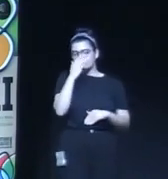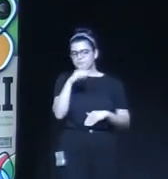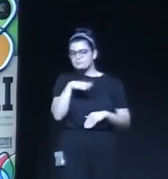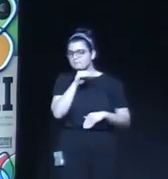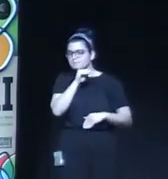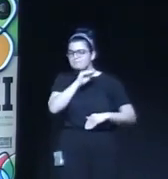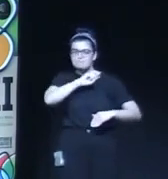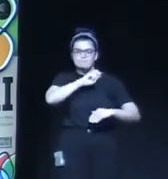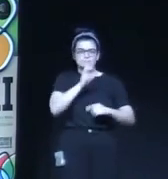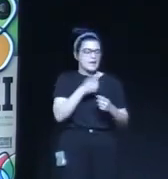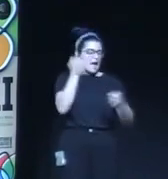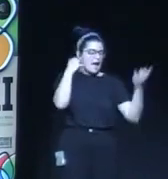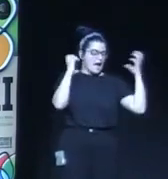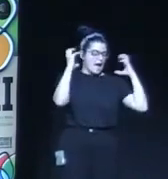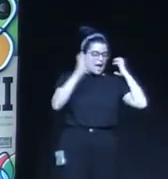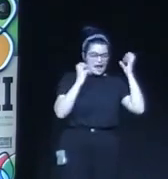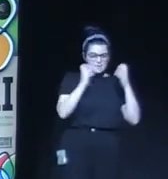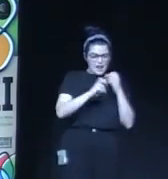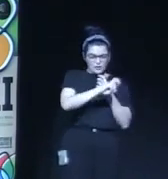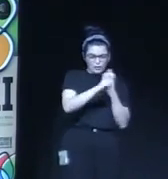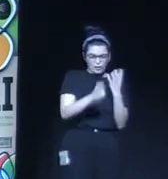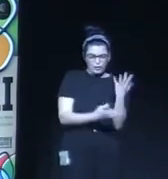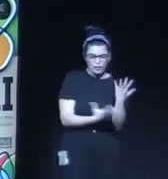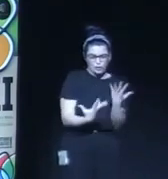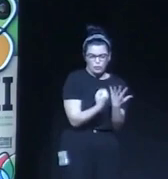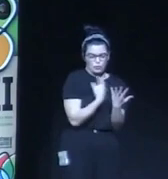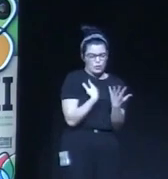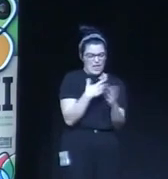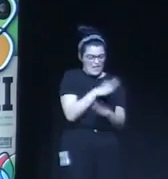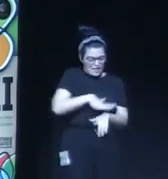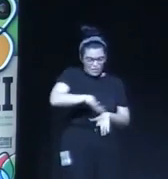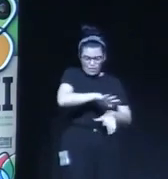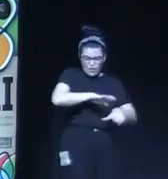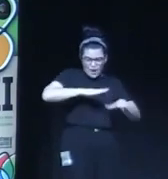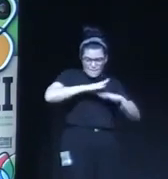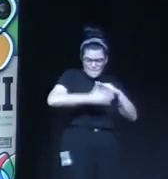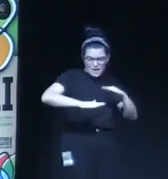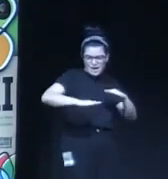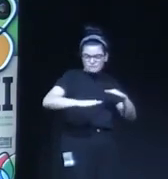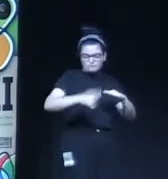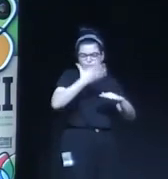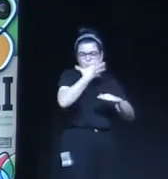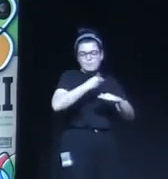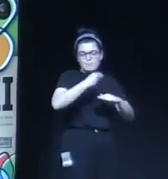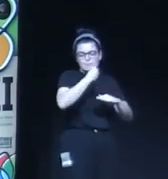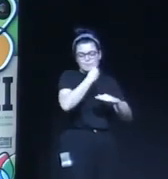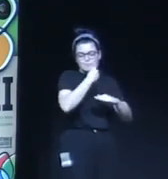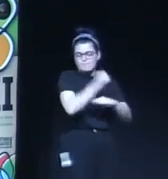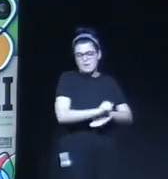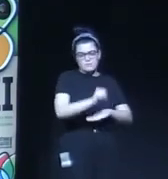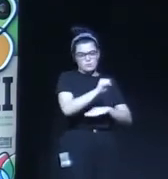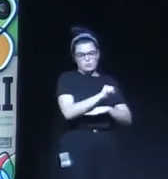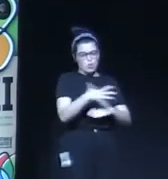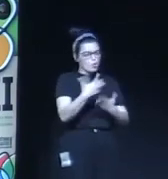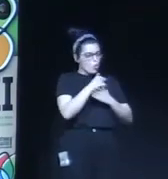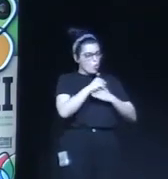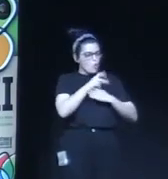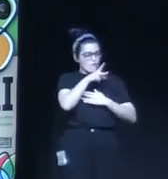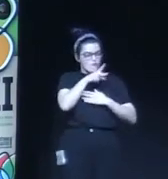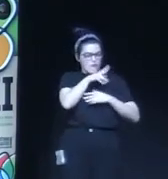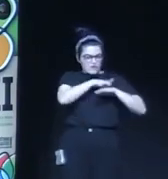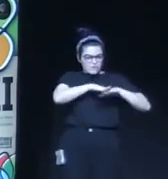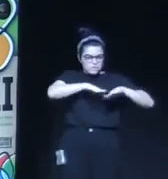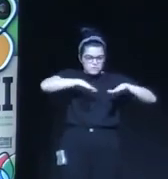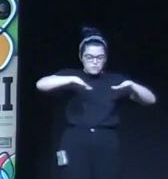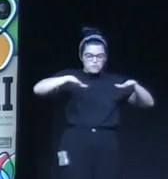animales de todo. Bueno, era muy bonito. El pueblo era precioso, claro. Todo verde. Y